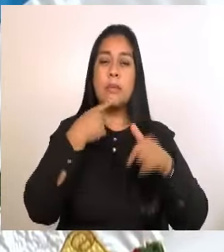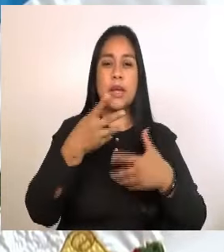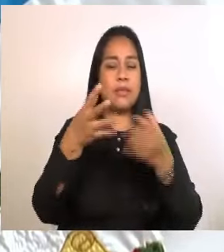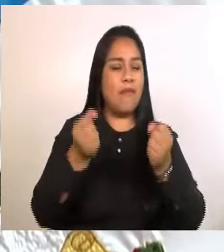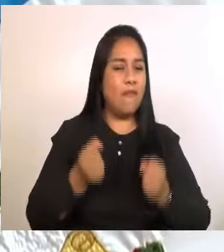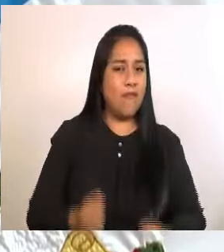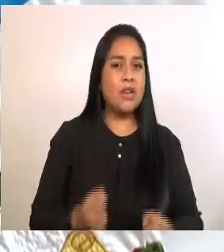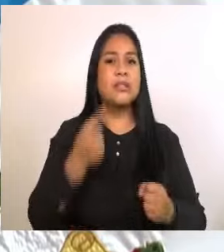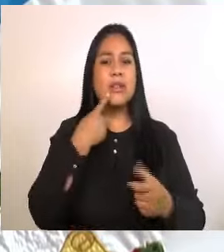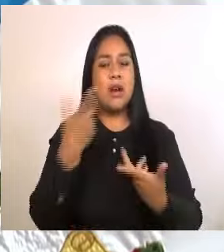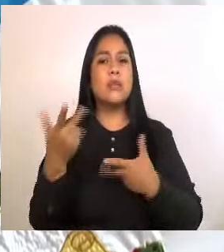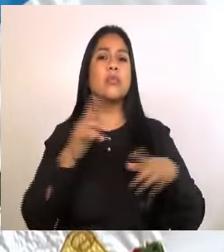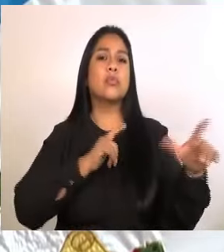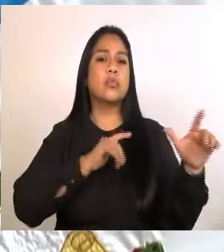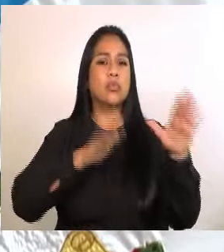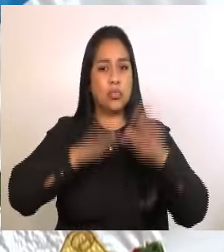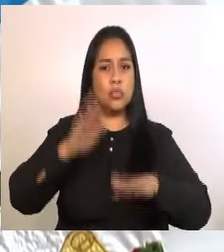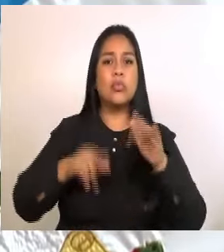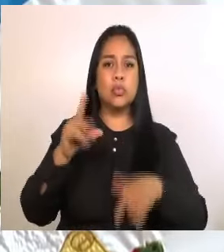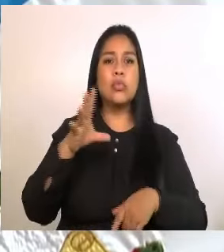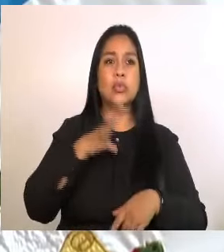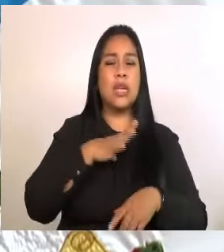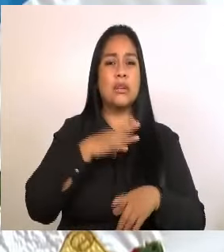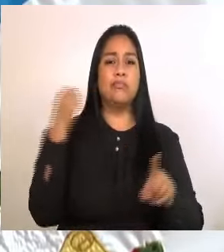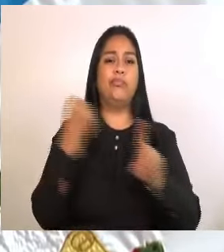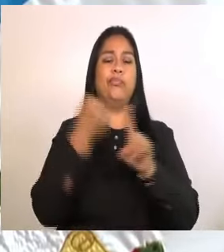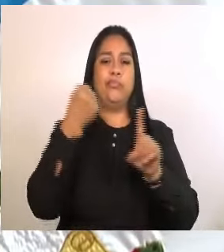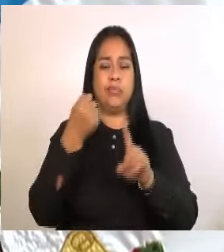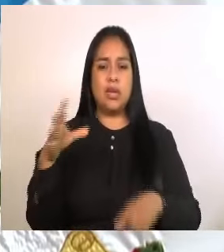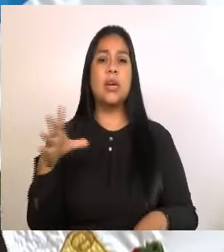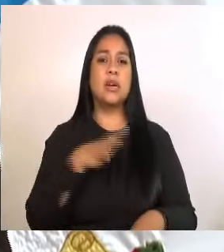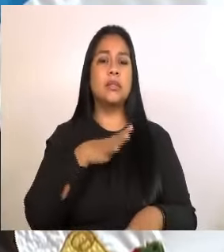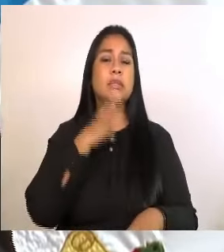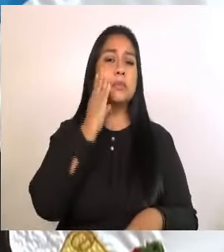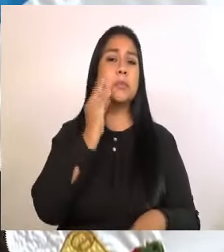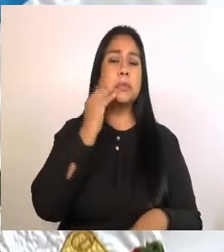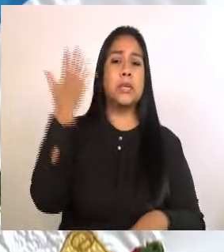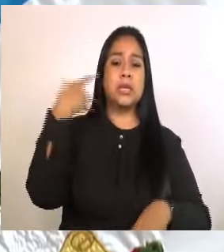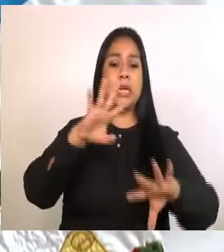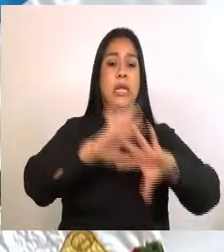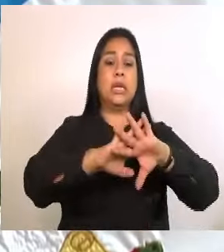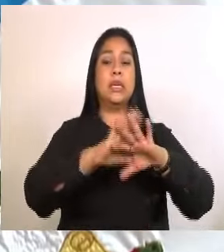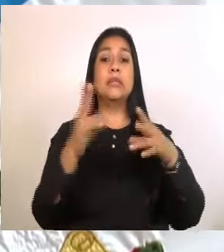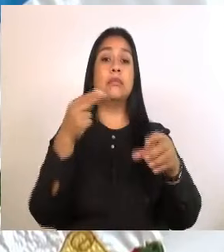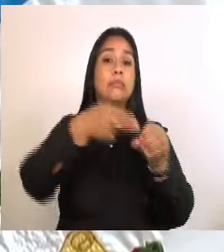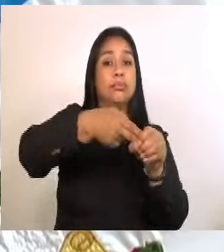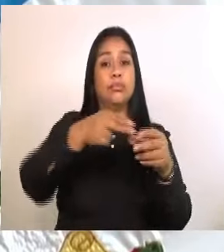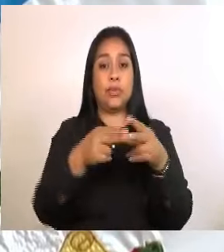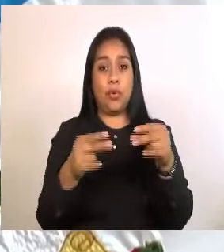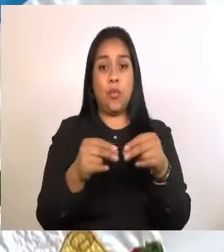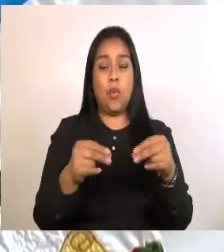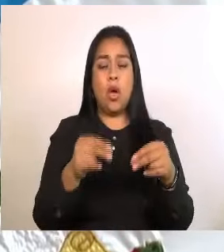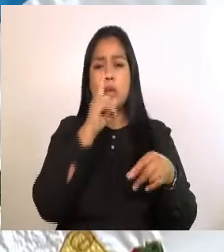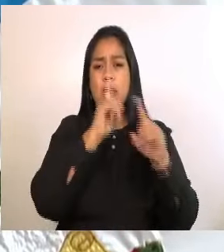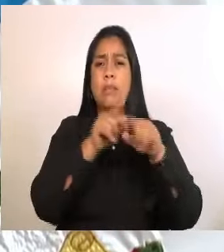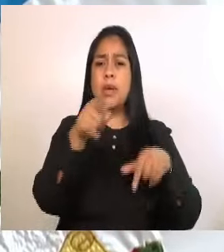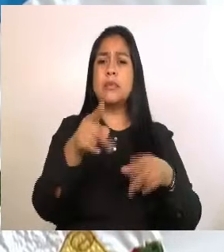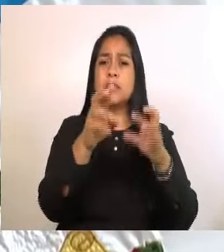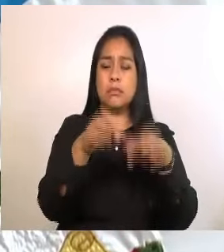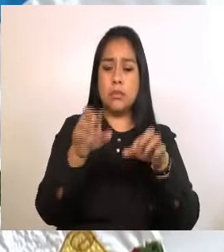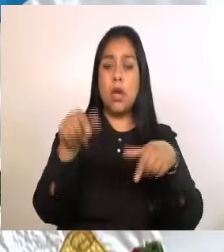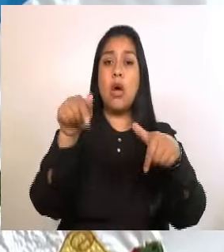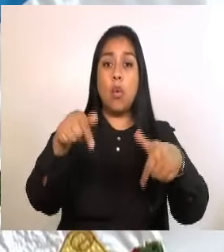difíciles condiciones y el trauma que han experimentado en los cárceles nicaragüenses. Estas personas ahora tendrán